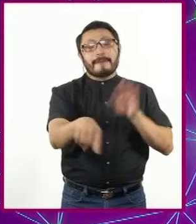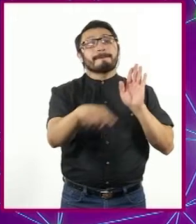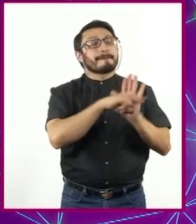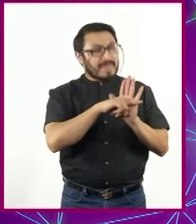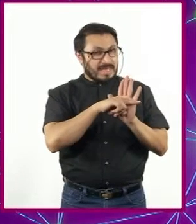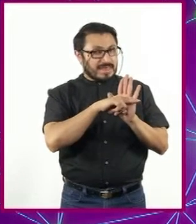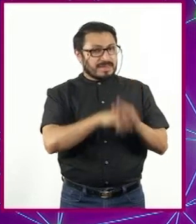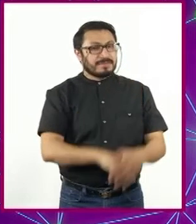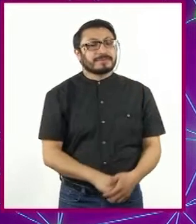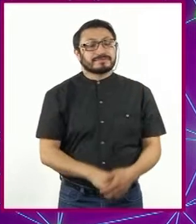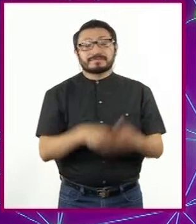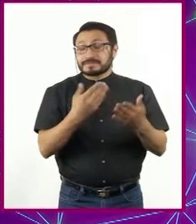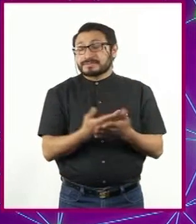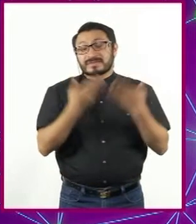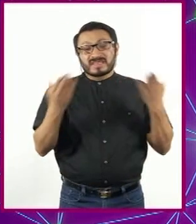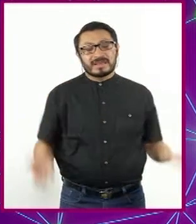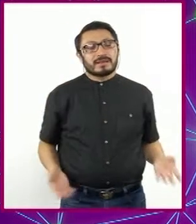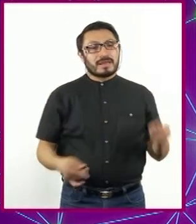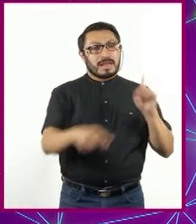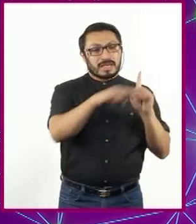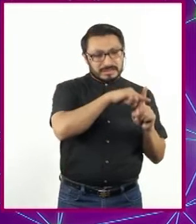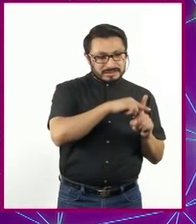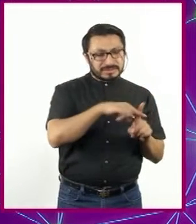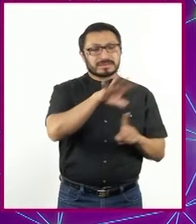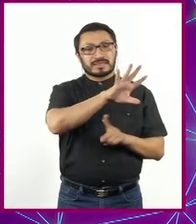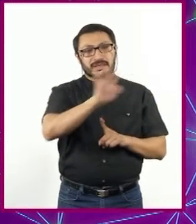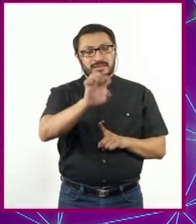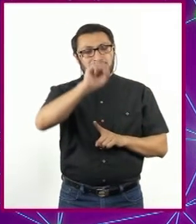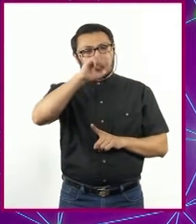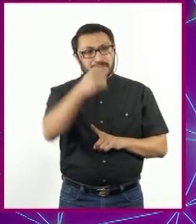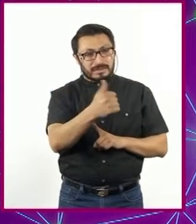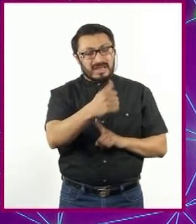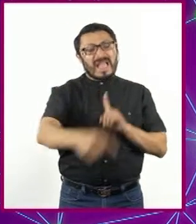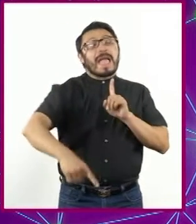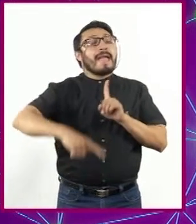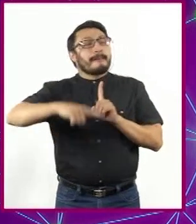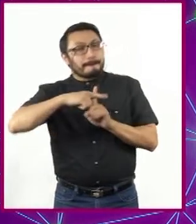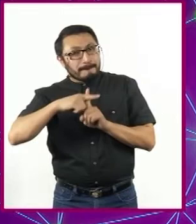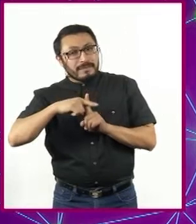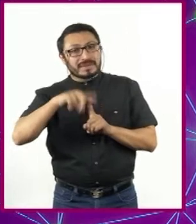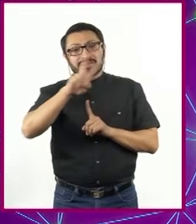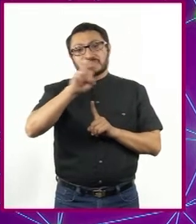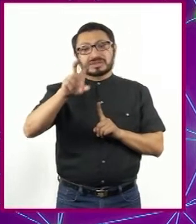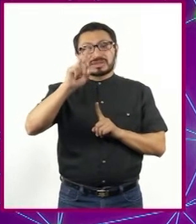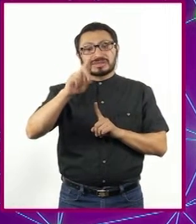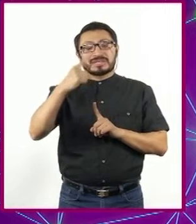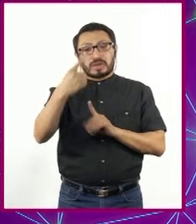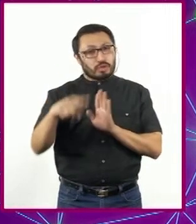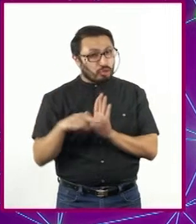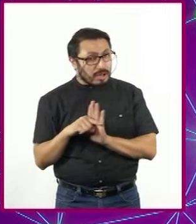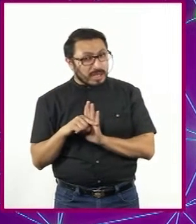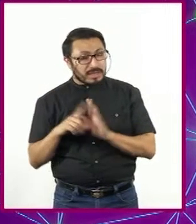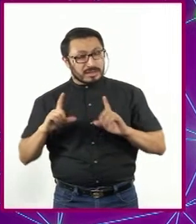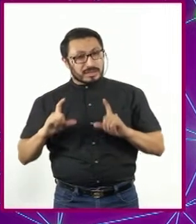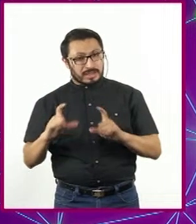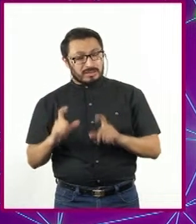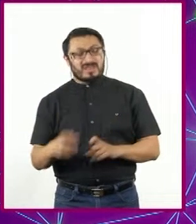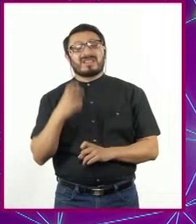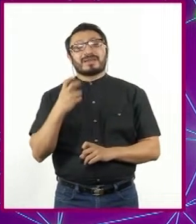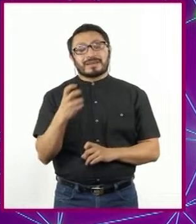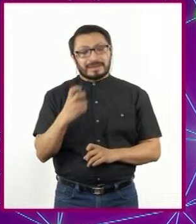negativo. Ahora sumamos 566 más 231 negativo. Para